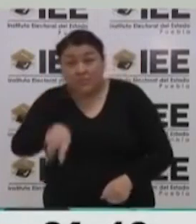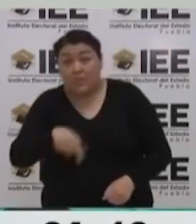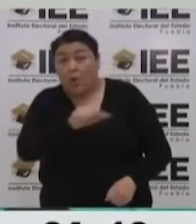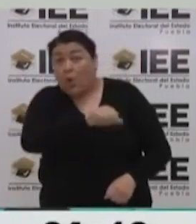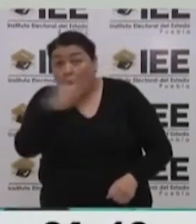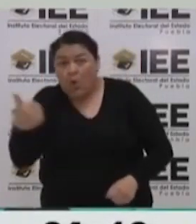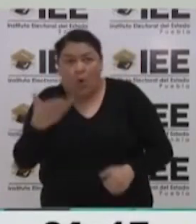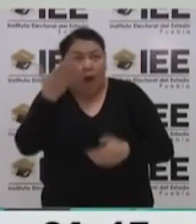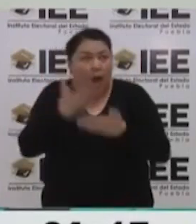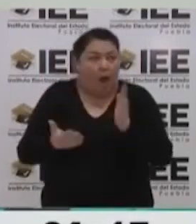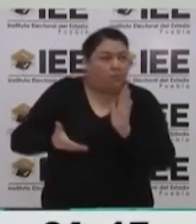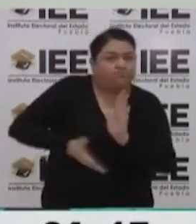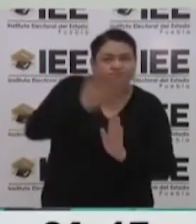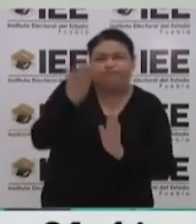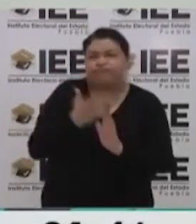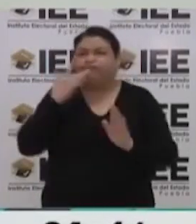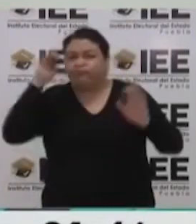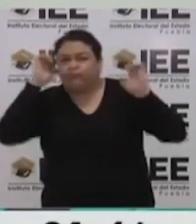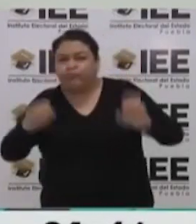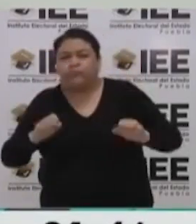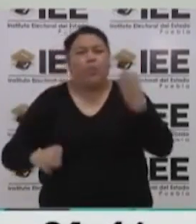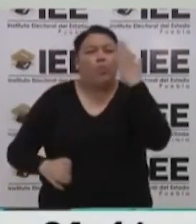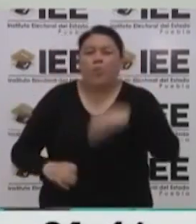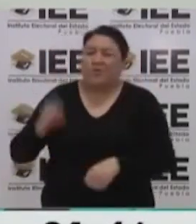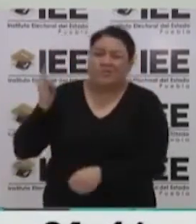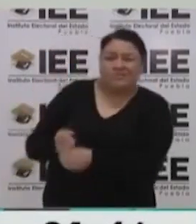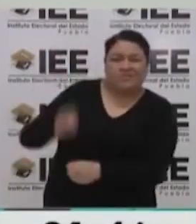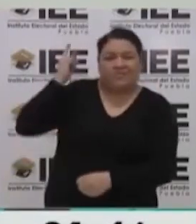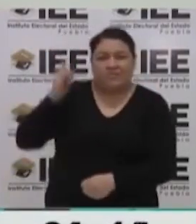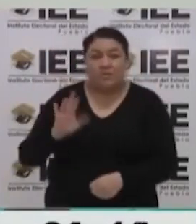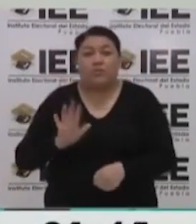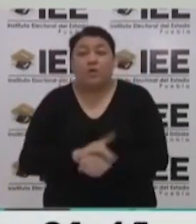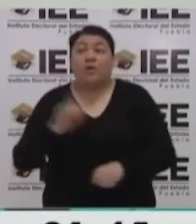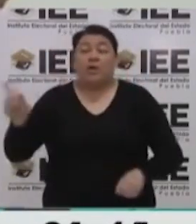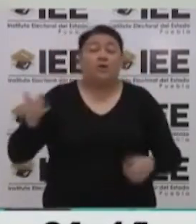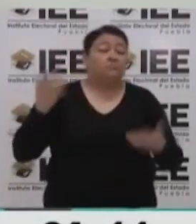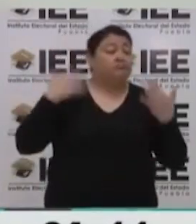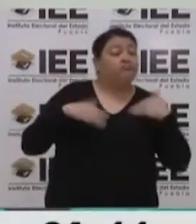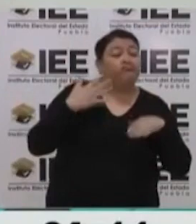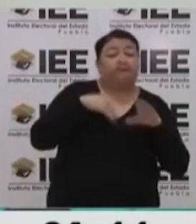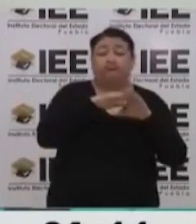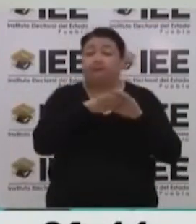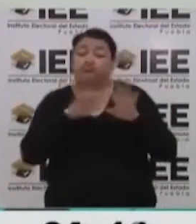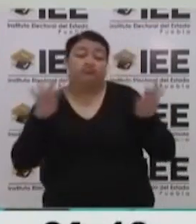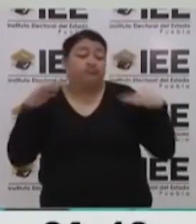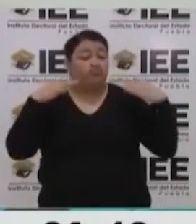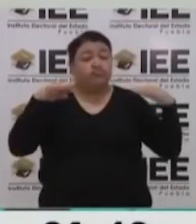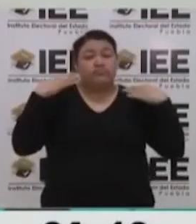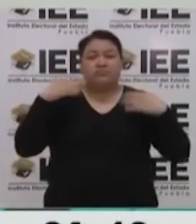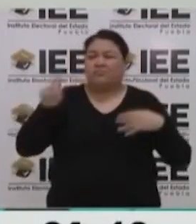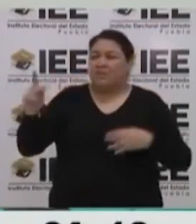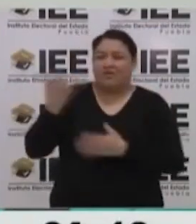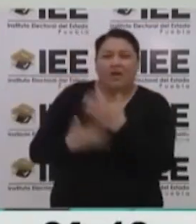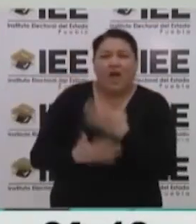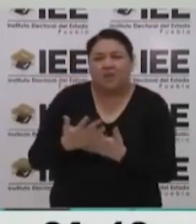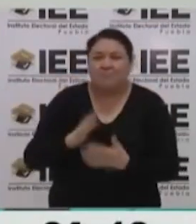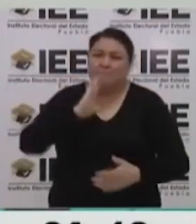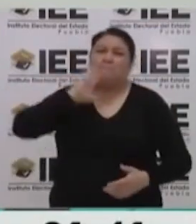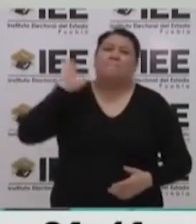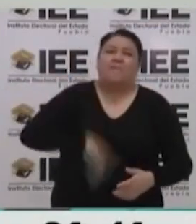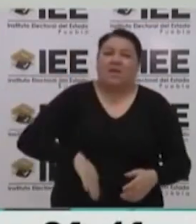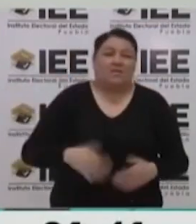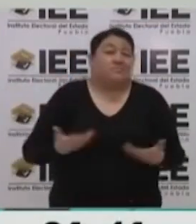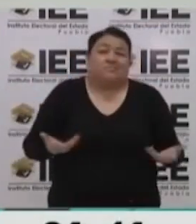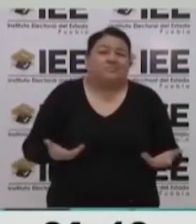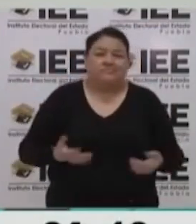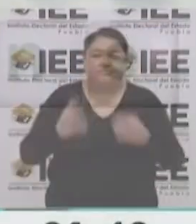obra importante en el municipio nos ha decepcionado porque muy buena para hacer mucho ruido pero pocas nueces por eso es